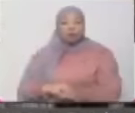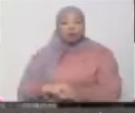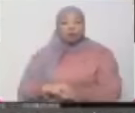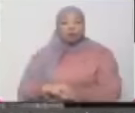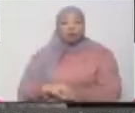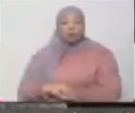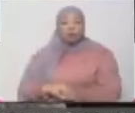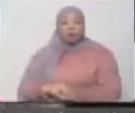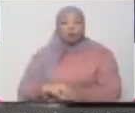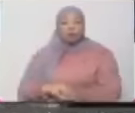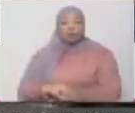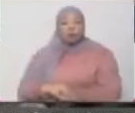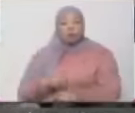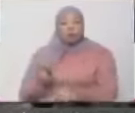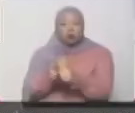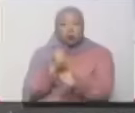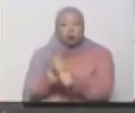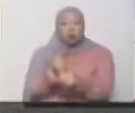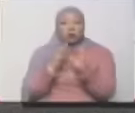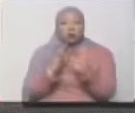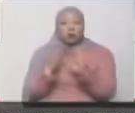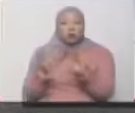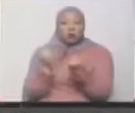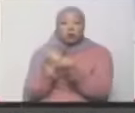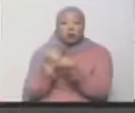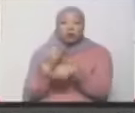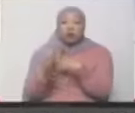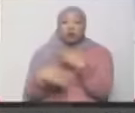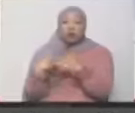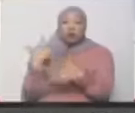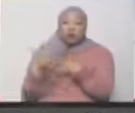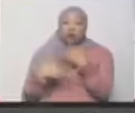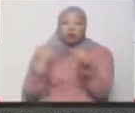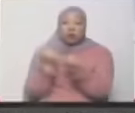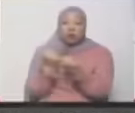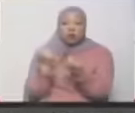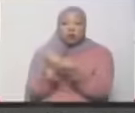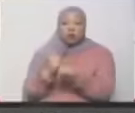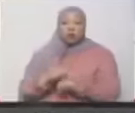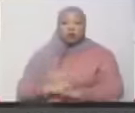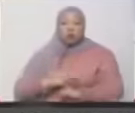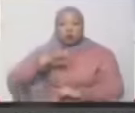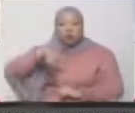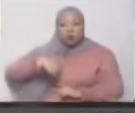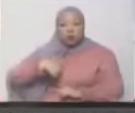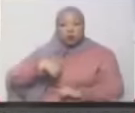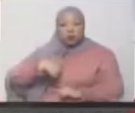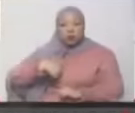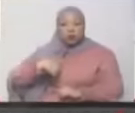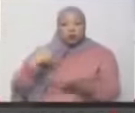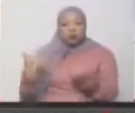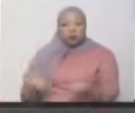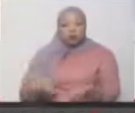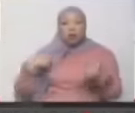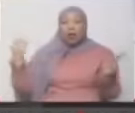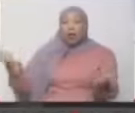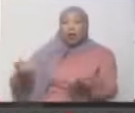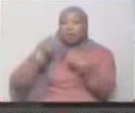para dotar a los organismos de seguridad que allí trabajan. Nosotros andamos ahorita en una